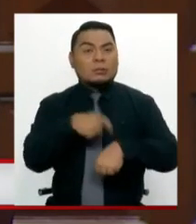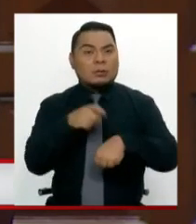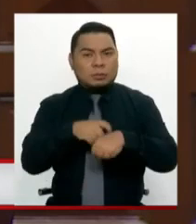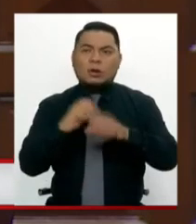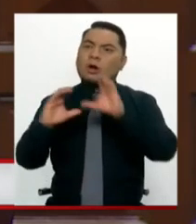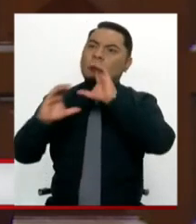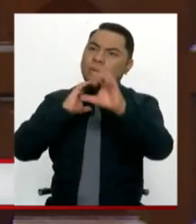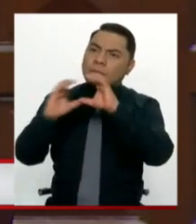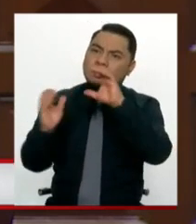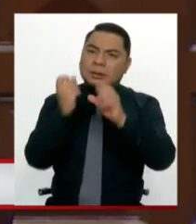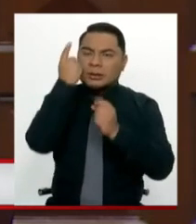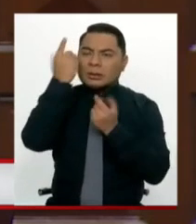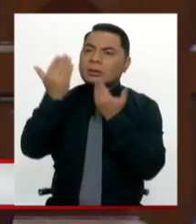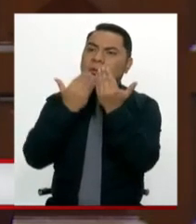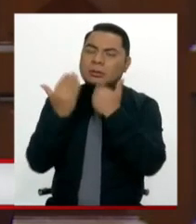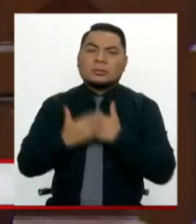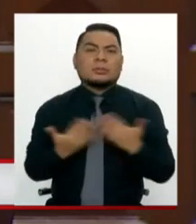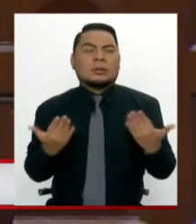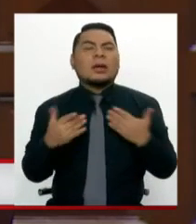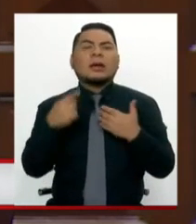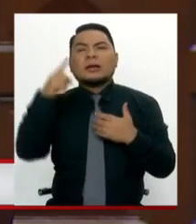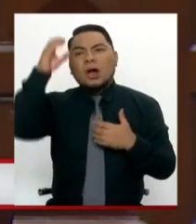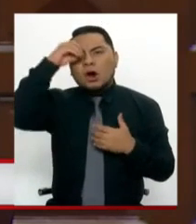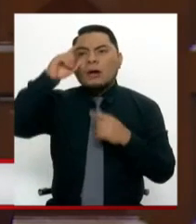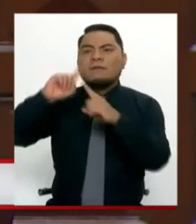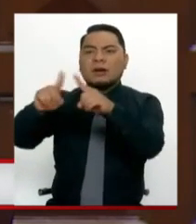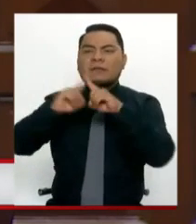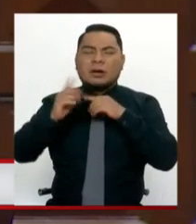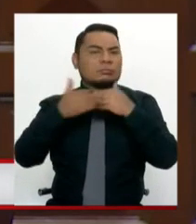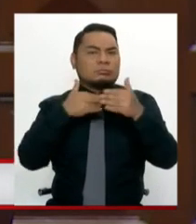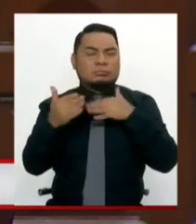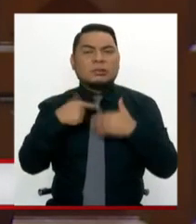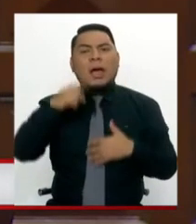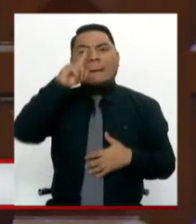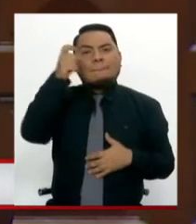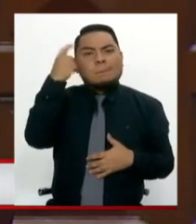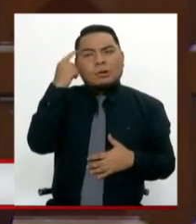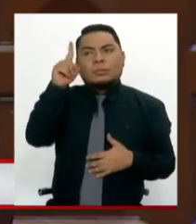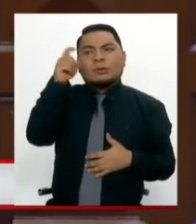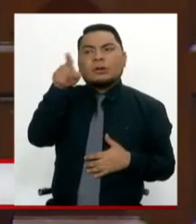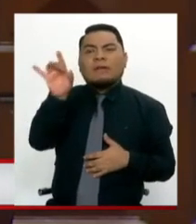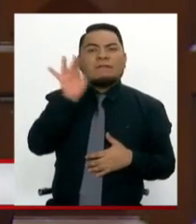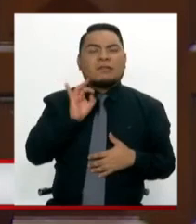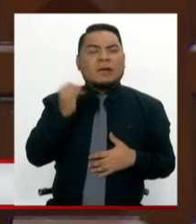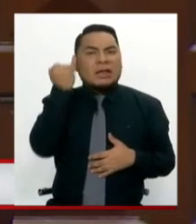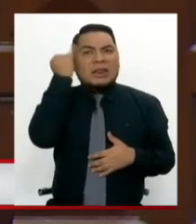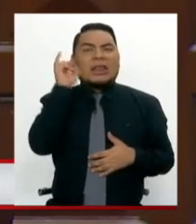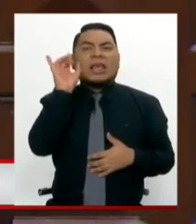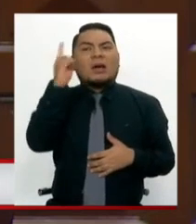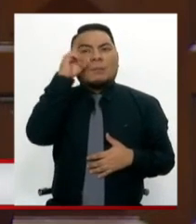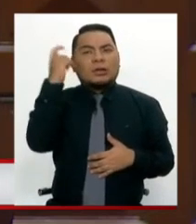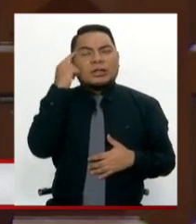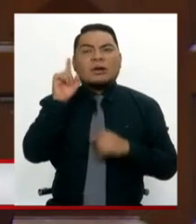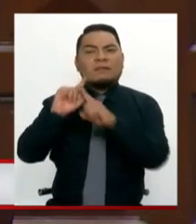conversar y entendernos, por encima de nuestras diferencias, posturas políticas, ideologías,